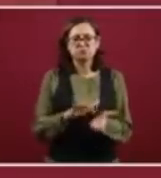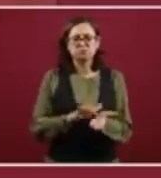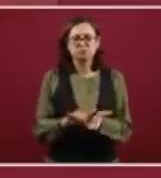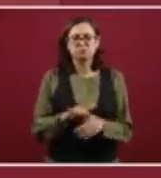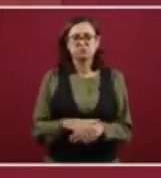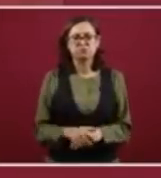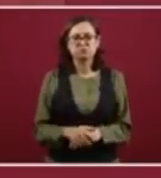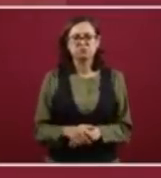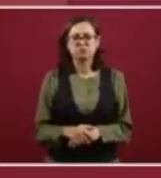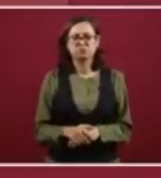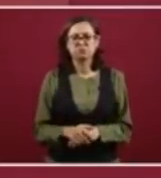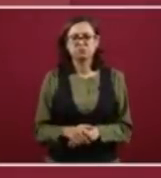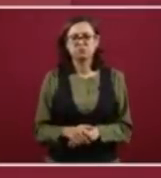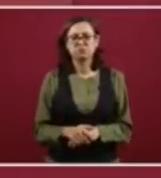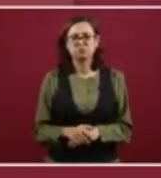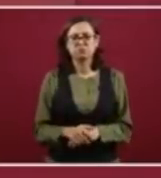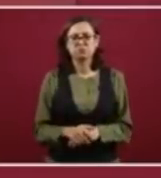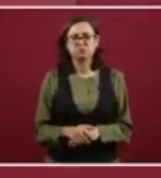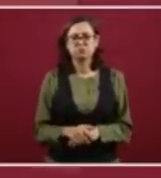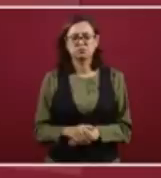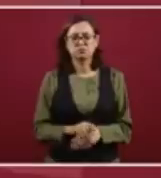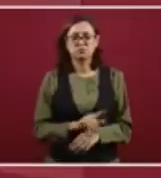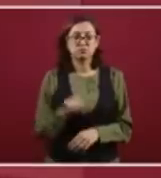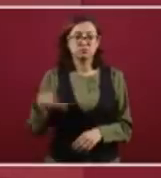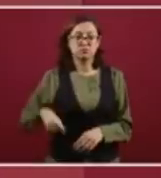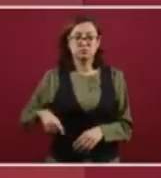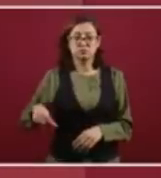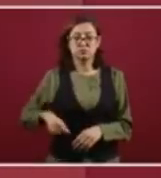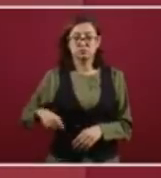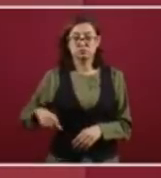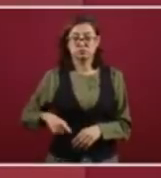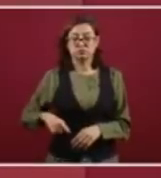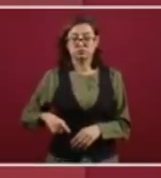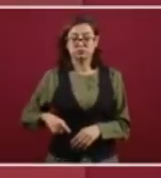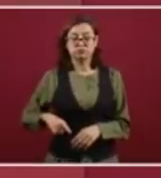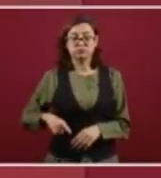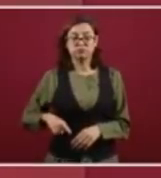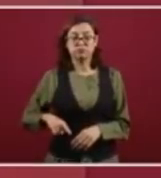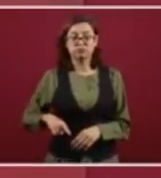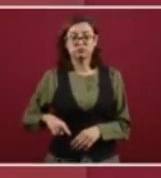no el gobierno va a